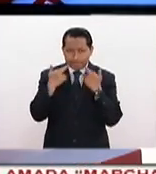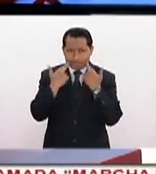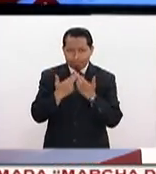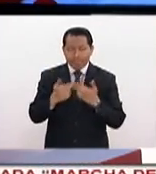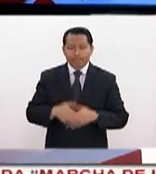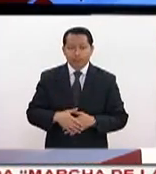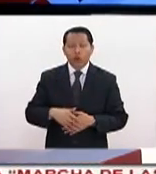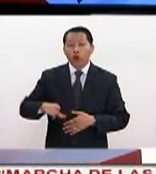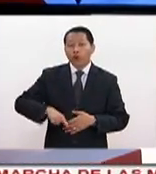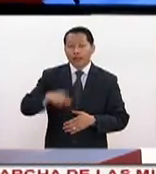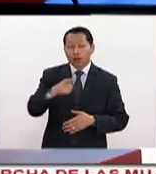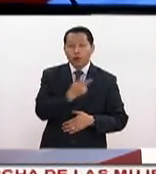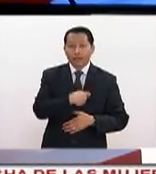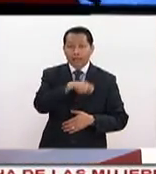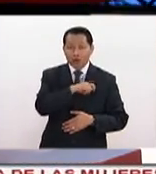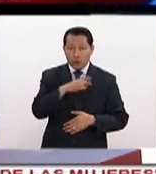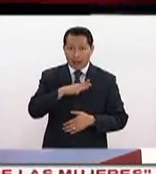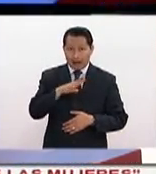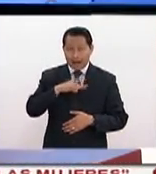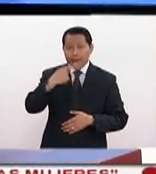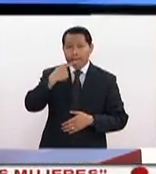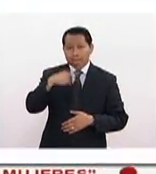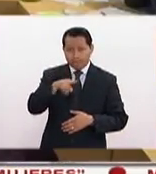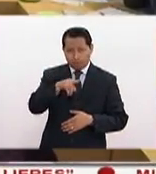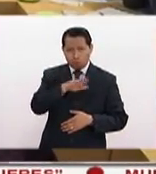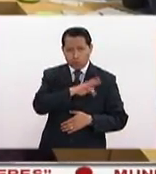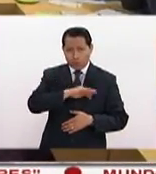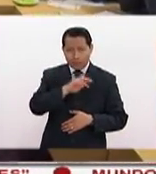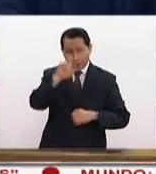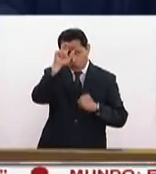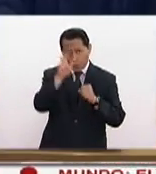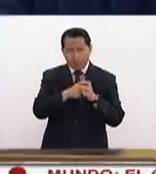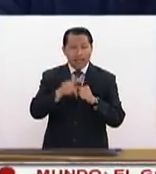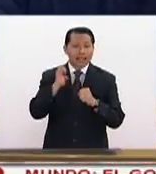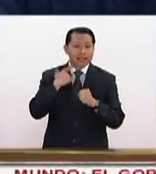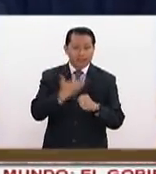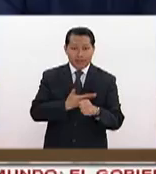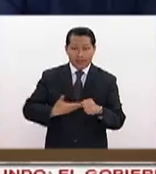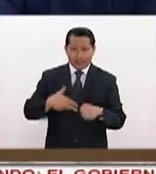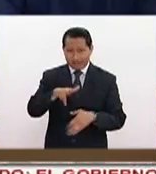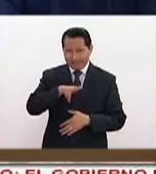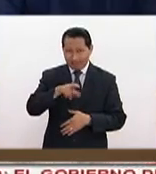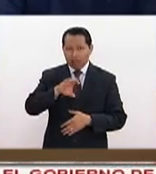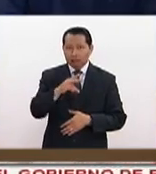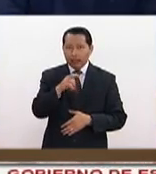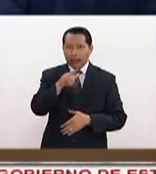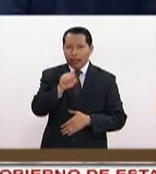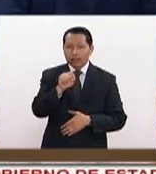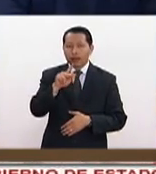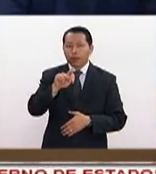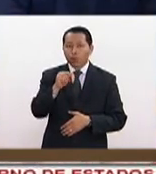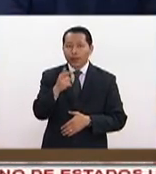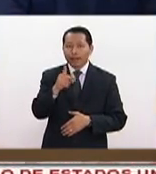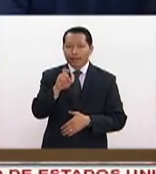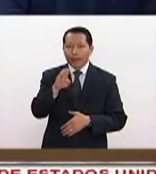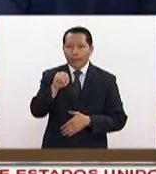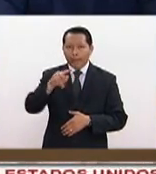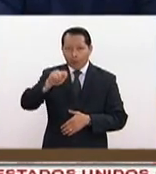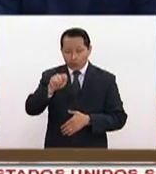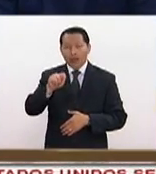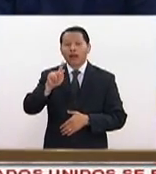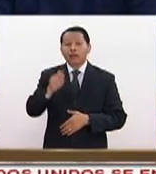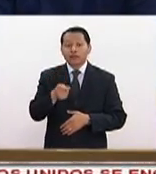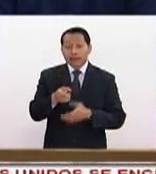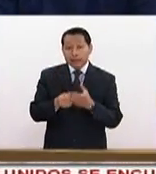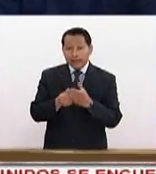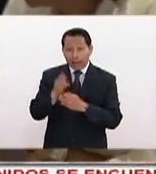Y el gobierno español emitirá una orden europea de arresto contra el expresidente de la Generalitat, Carles Puigdemont, en caso de que éste